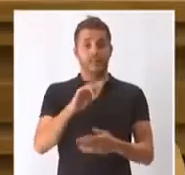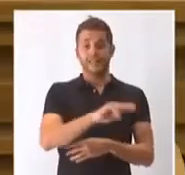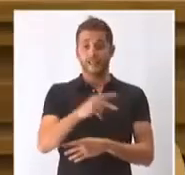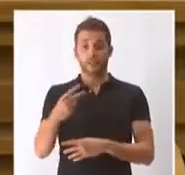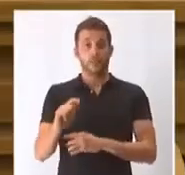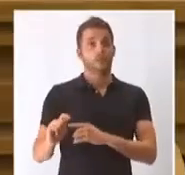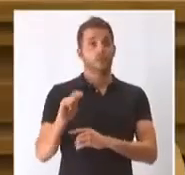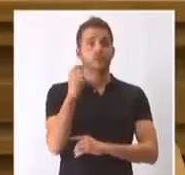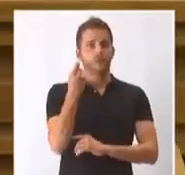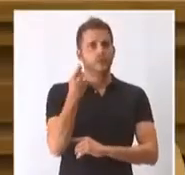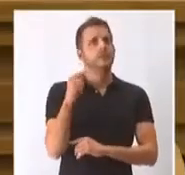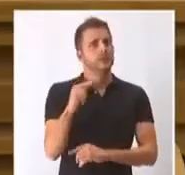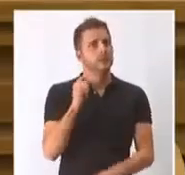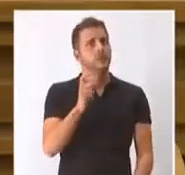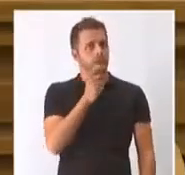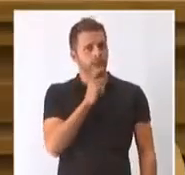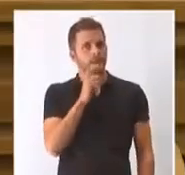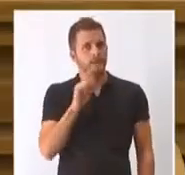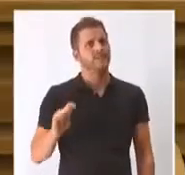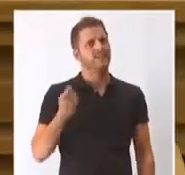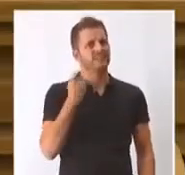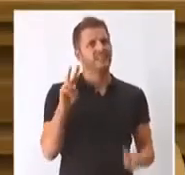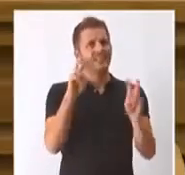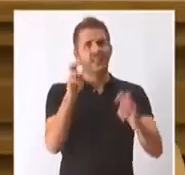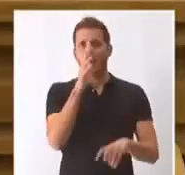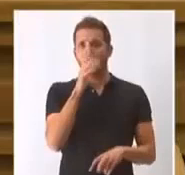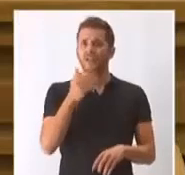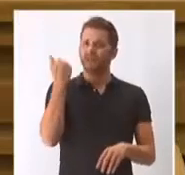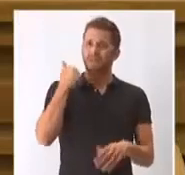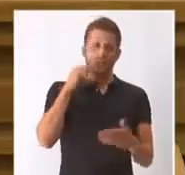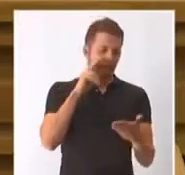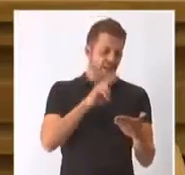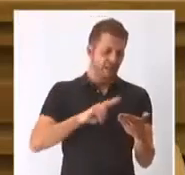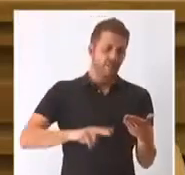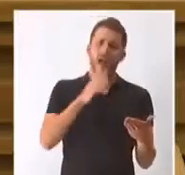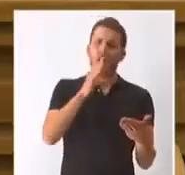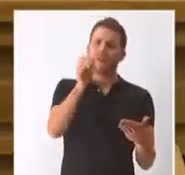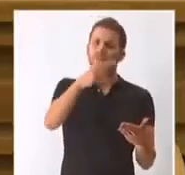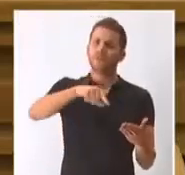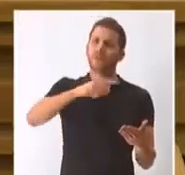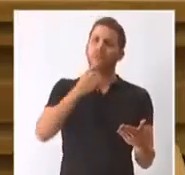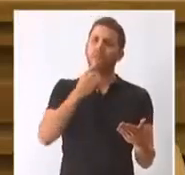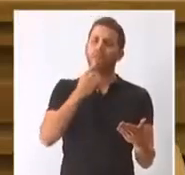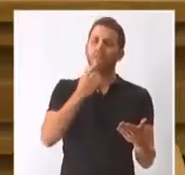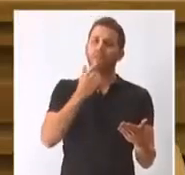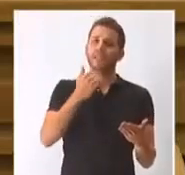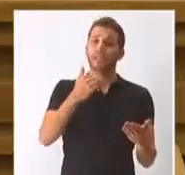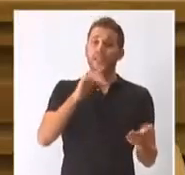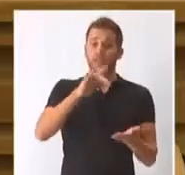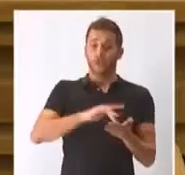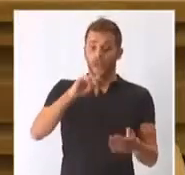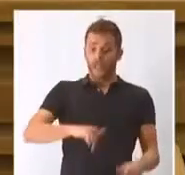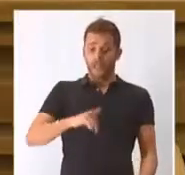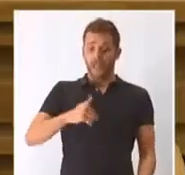y son muy difíciles de conseguir en materia de agua incluso he leído por ahí que dicen que dicen ahora que yo soy que estando yo aquí